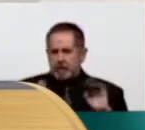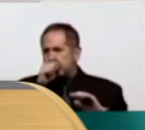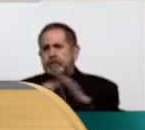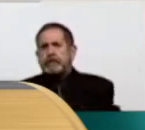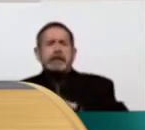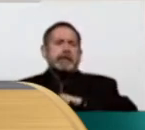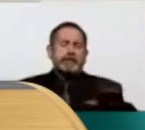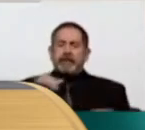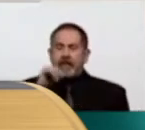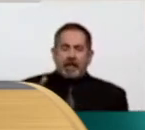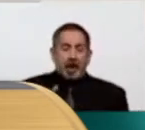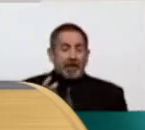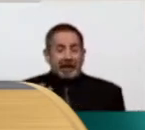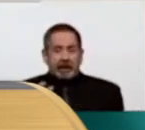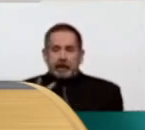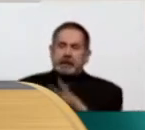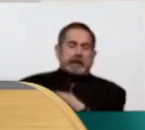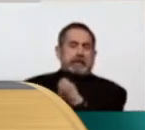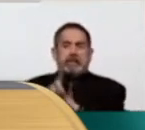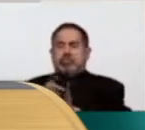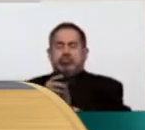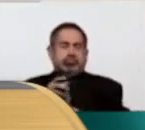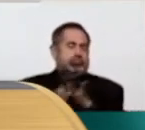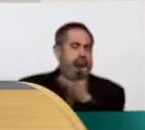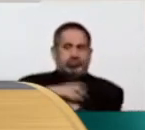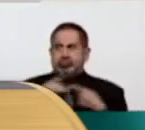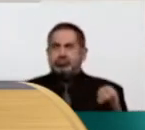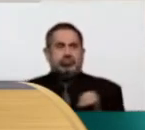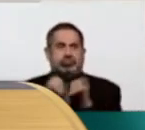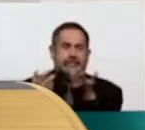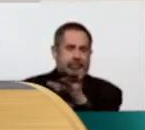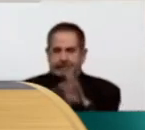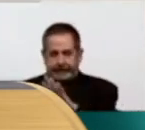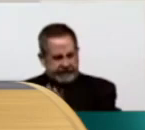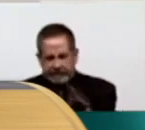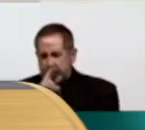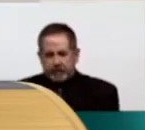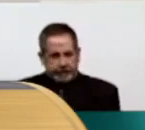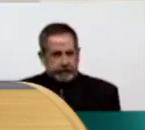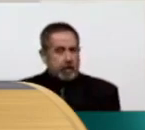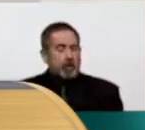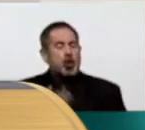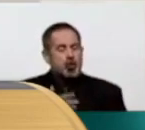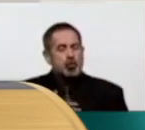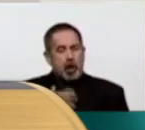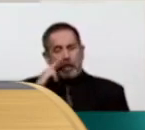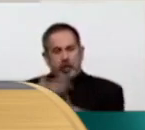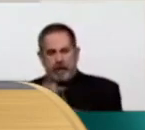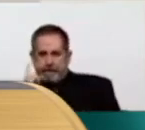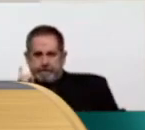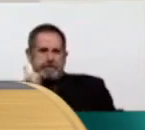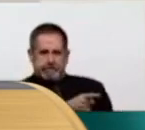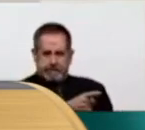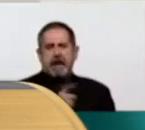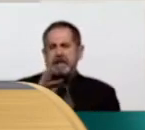público porque se generaría una crisis institucional, pero que yo responsabilizaba a